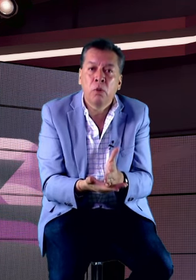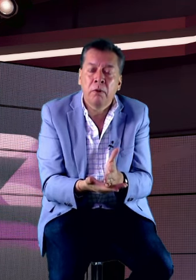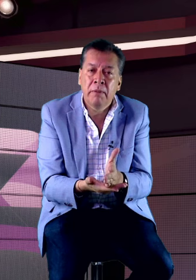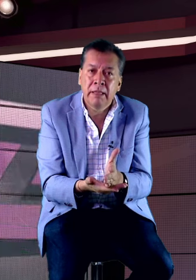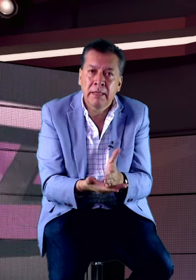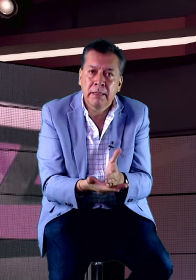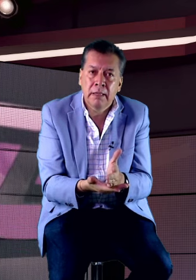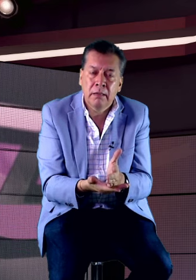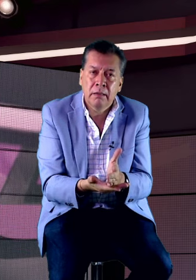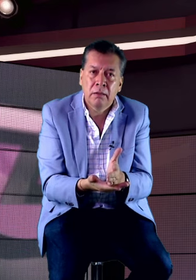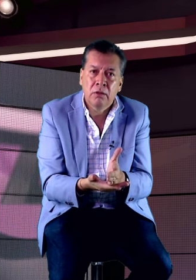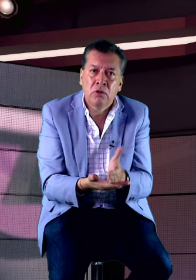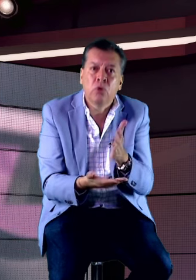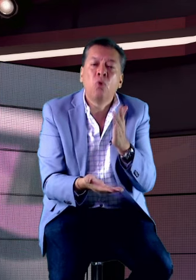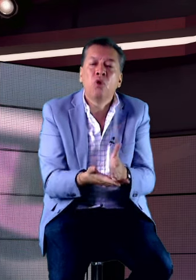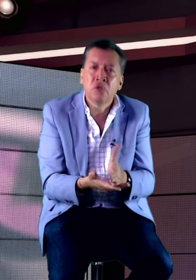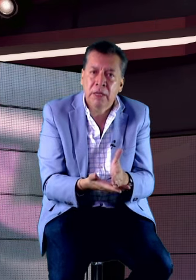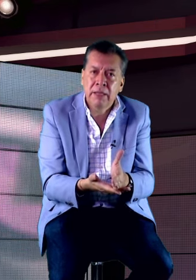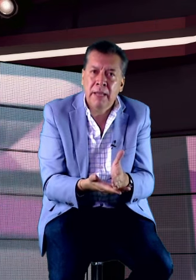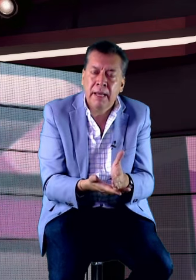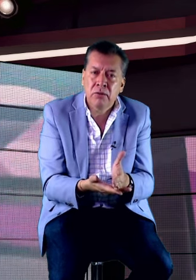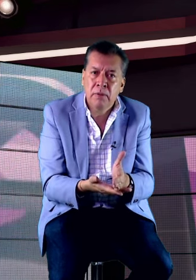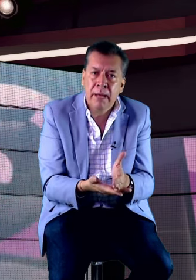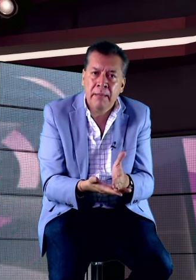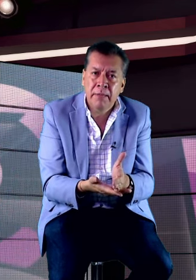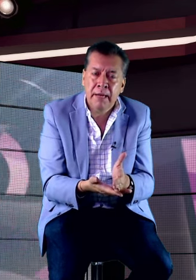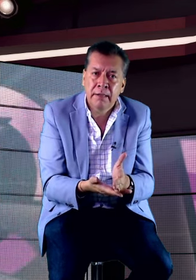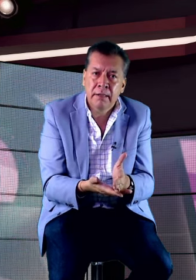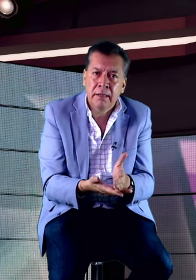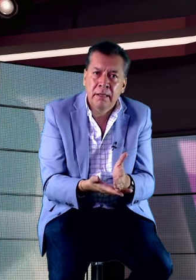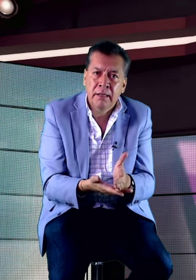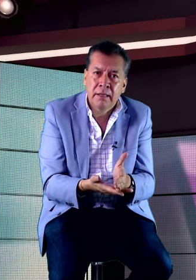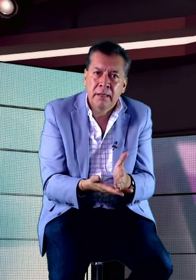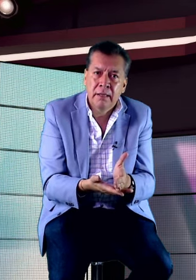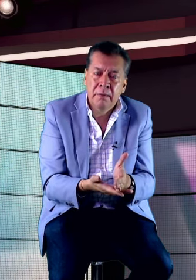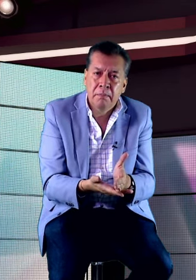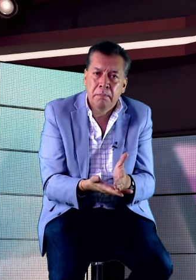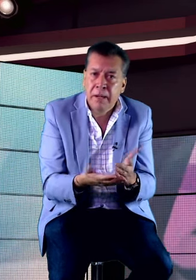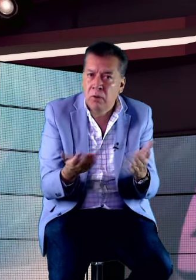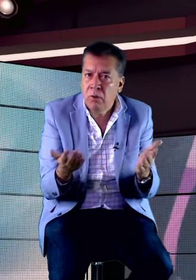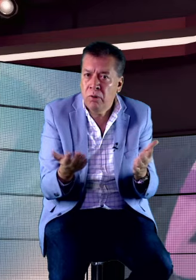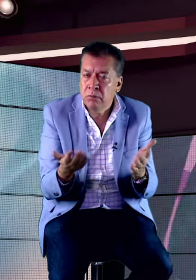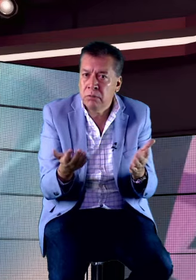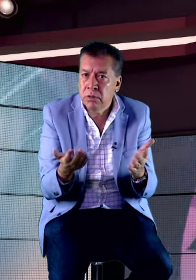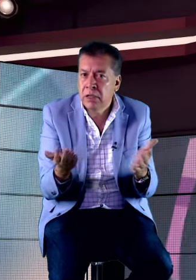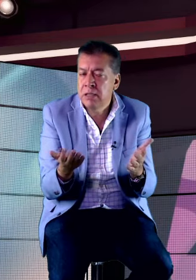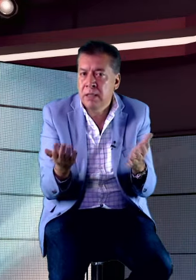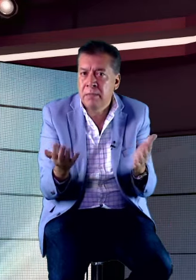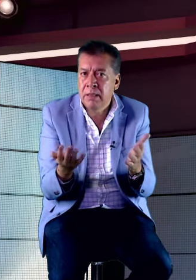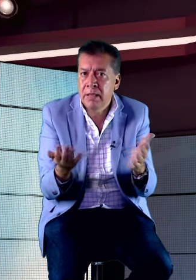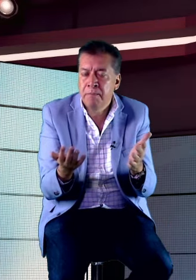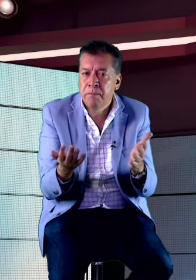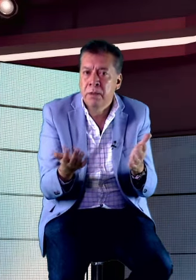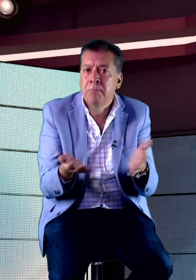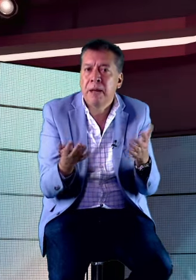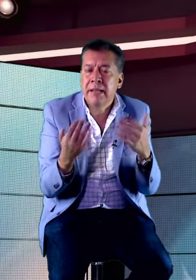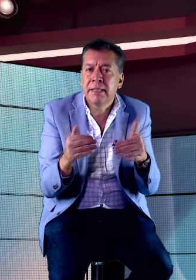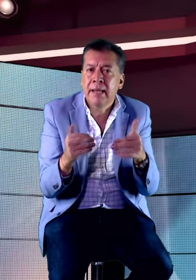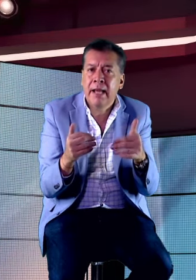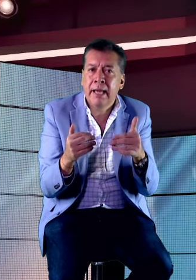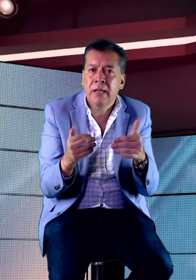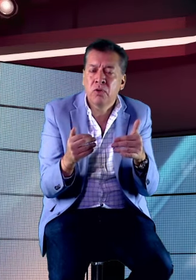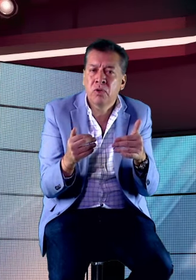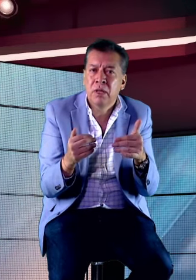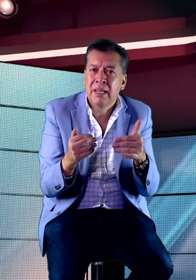tú nos lo prometiste tú nos dijiste que esto iba a cambiar pero tristemente